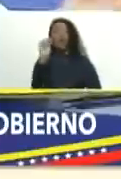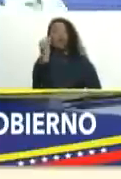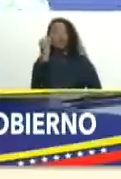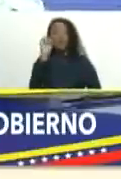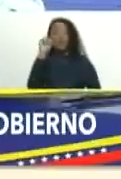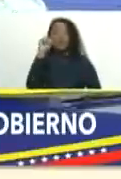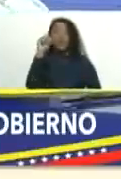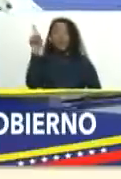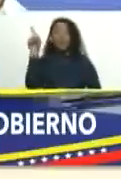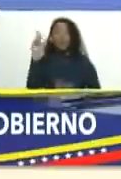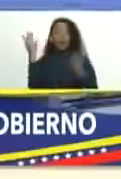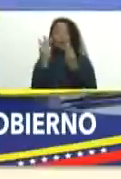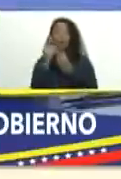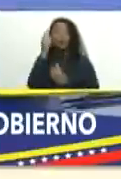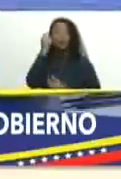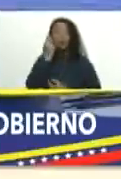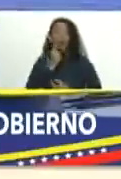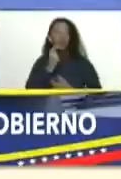triunfar con Sucre,